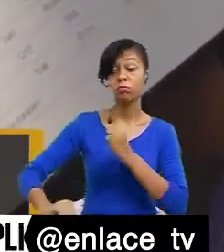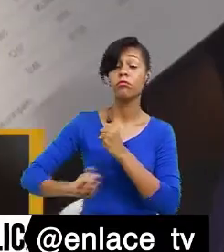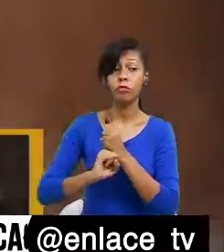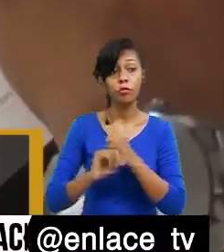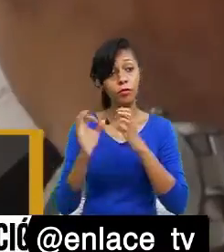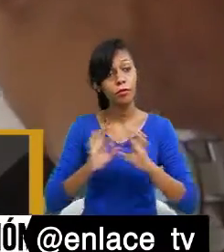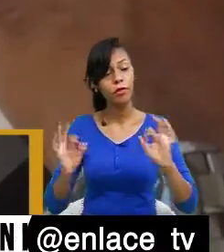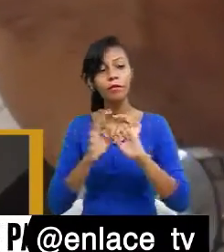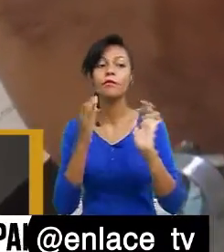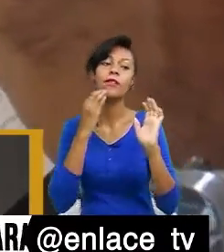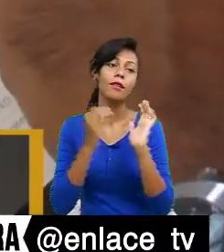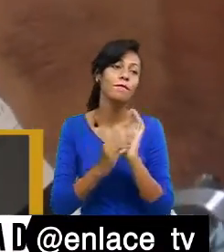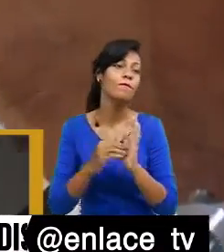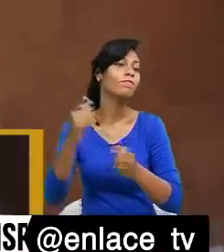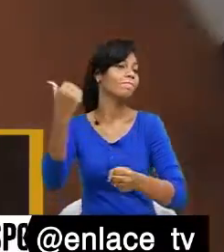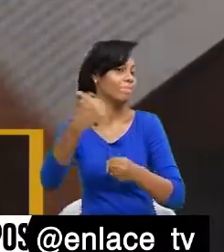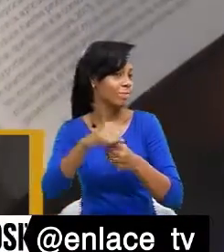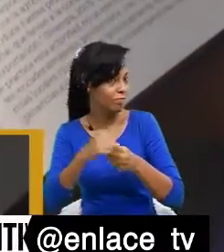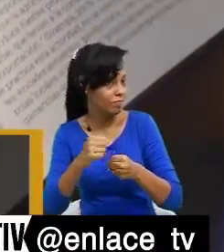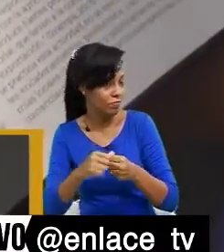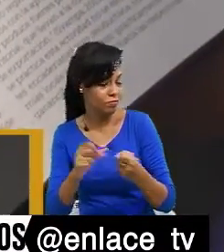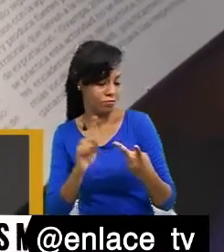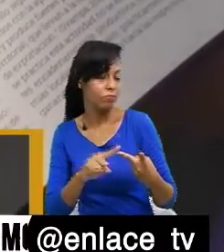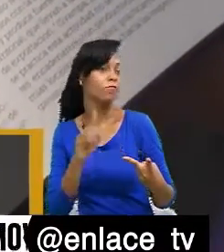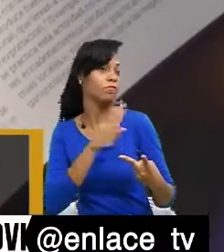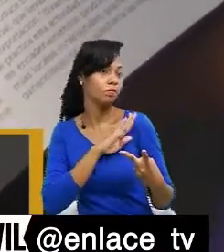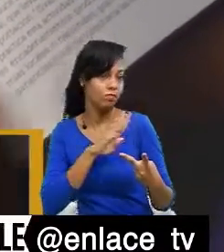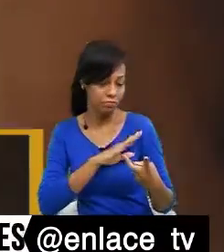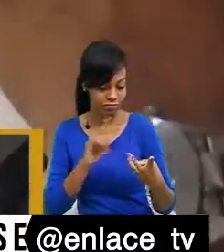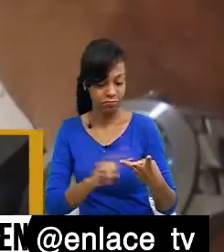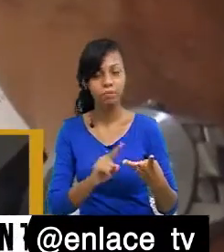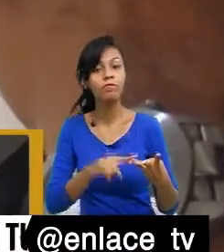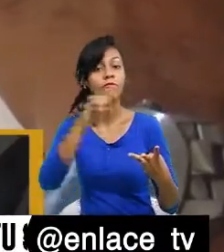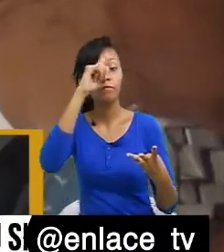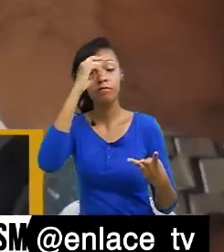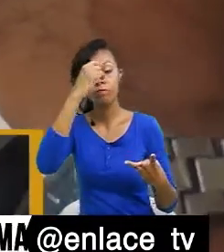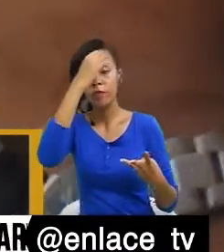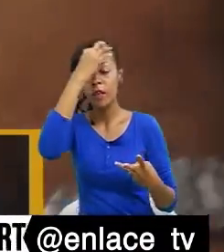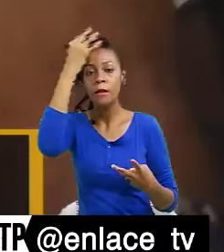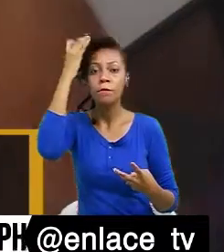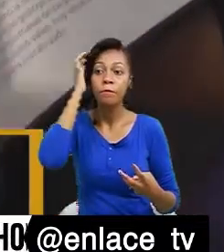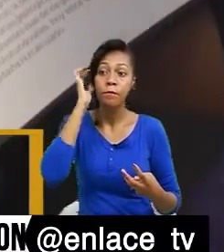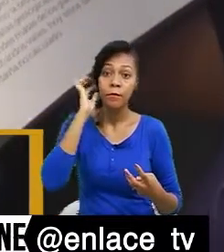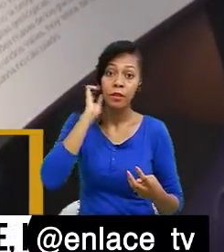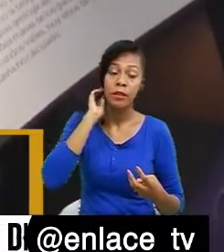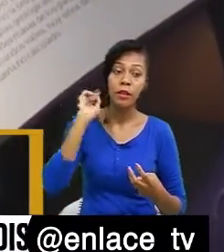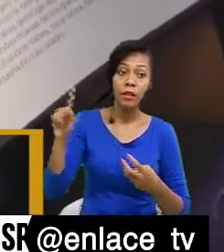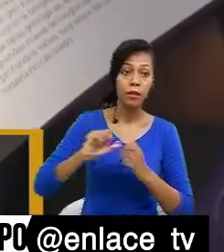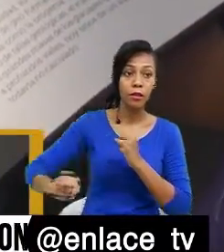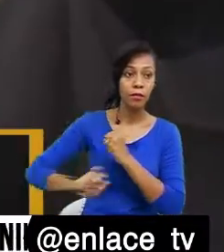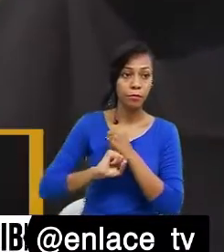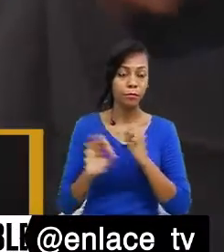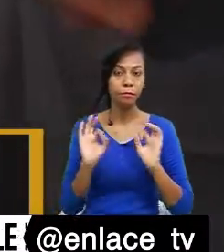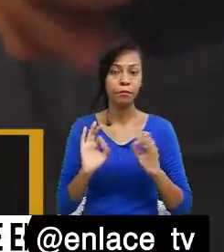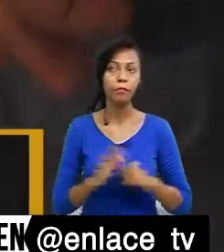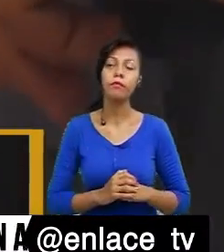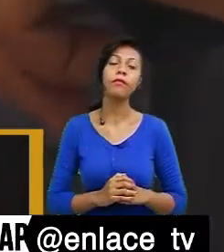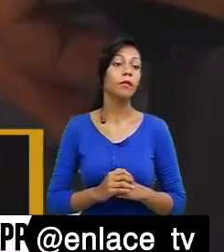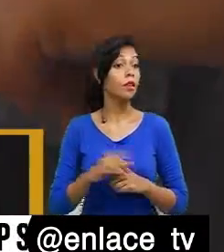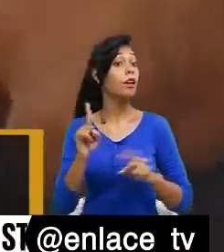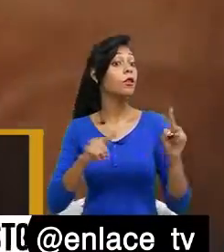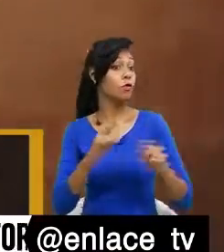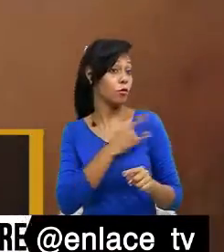por ejemplo Ecopetrol, la misma alcaldía, la gobernación y demás entidades, incluyendo las mismas universidades, que le han apostado el proceso. Y